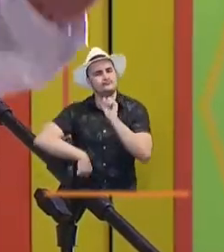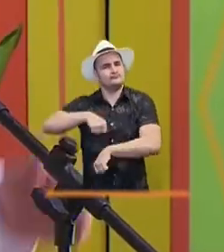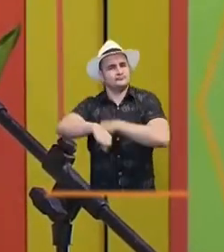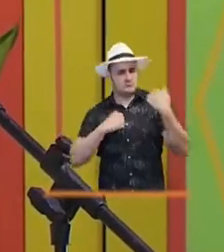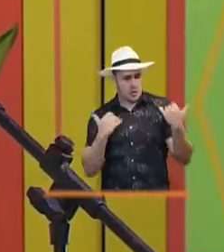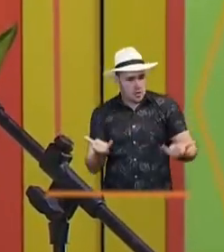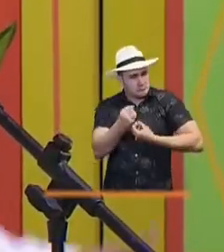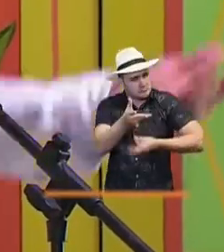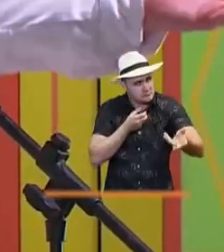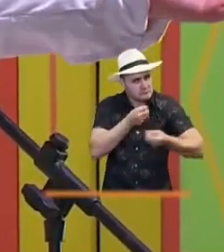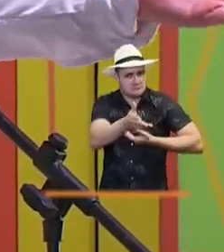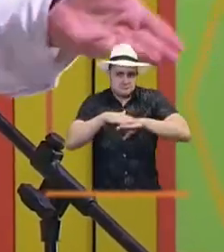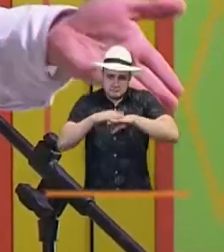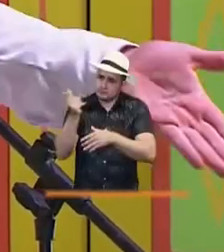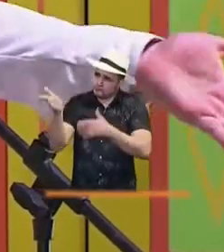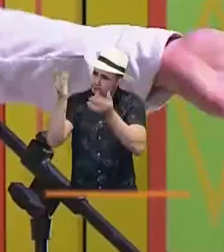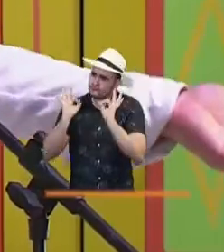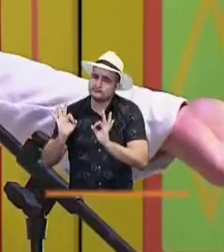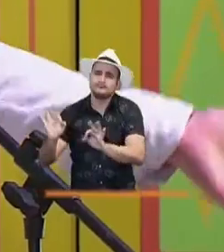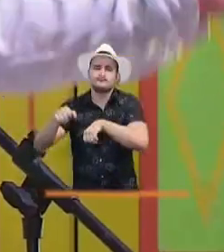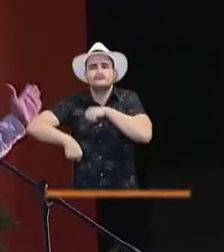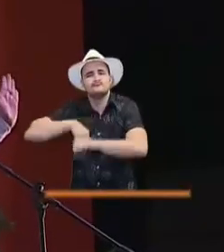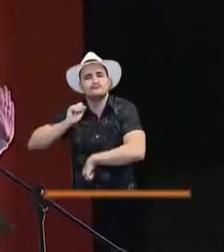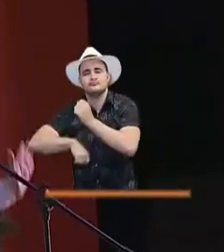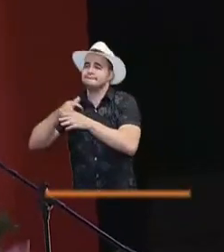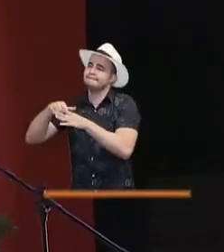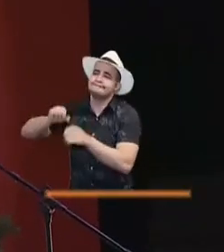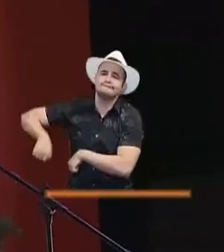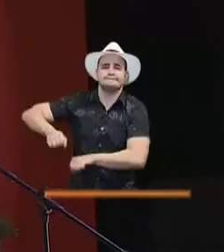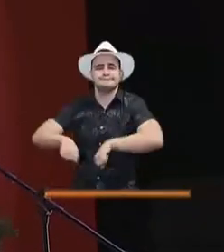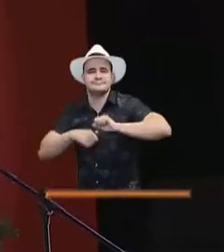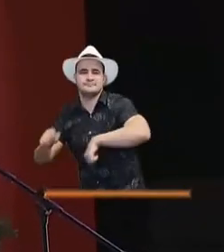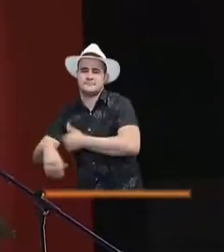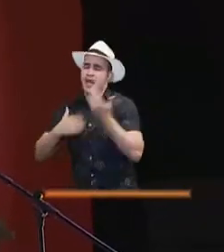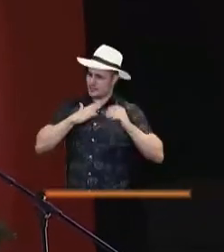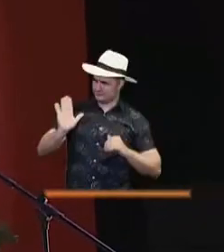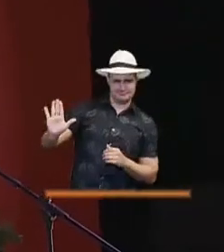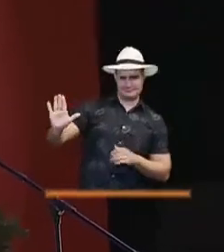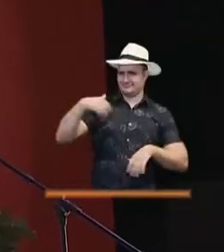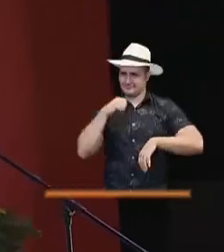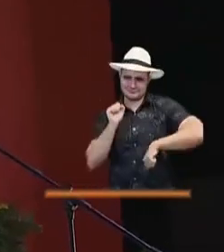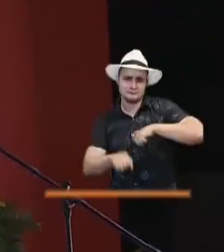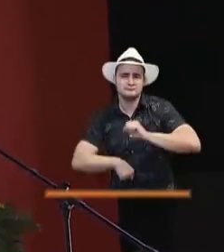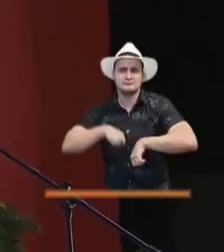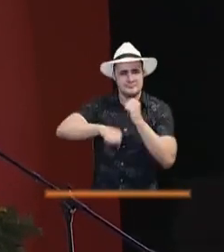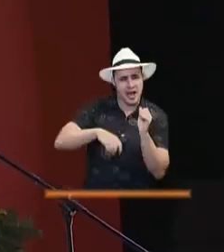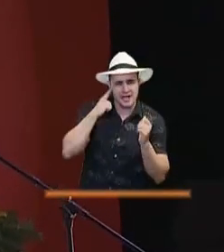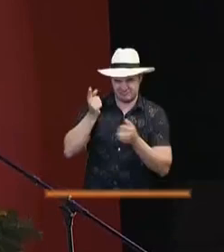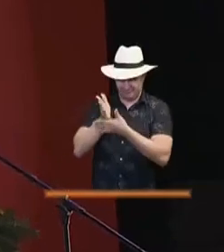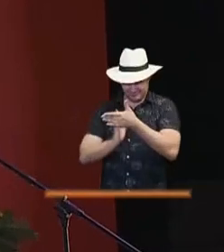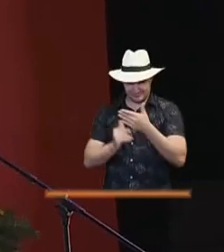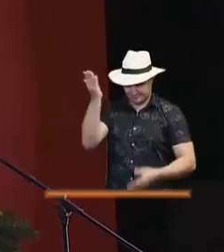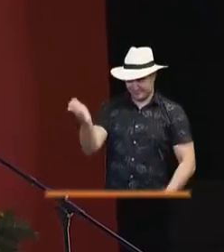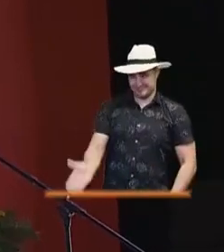caballo humilde pa' Carnelio, pa' Zenú. Pero humilde no es usted, y